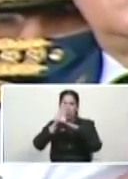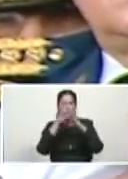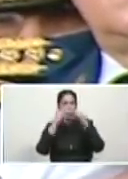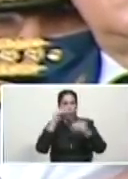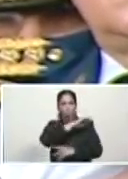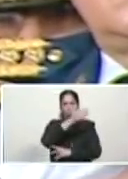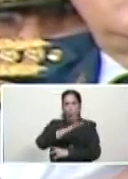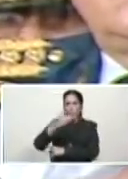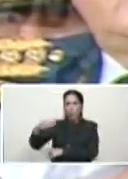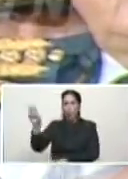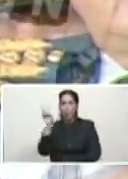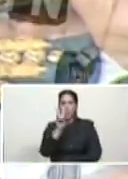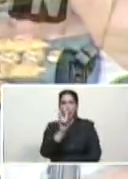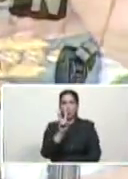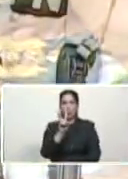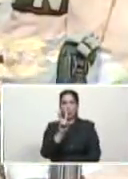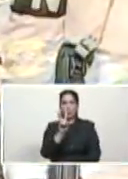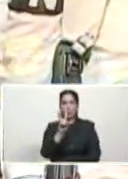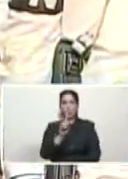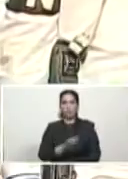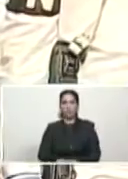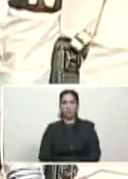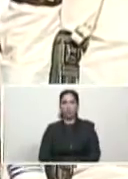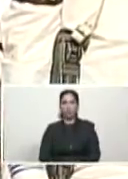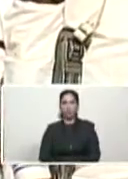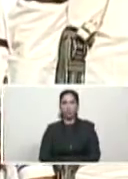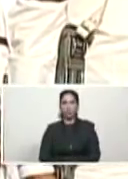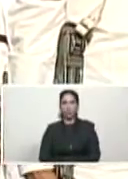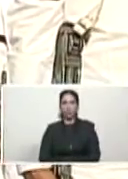los mares de Venezuela.